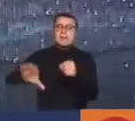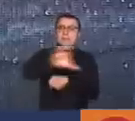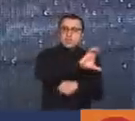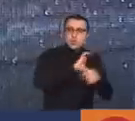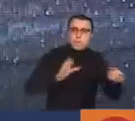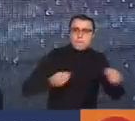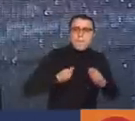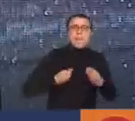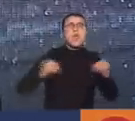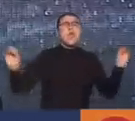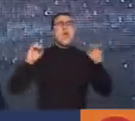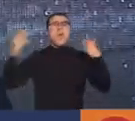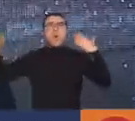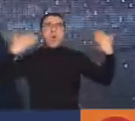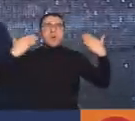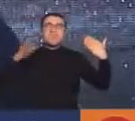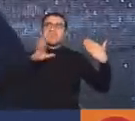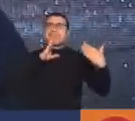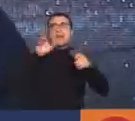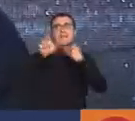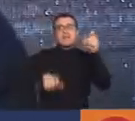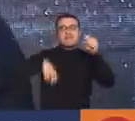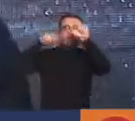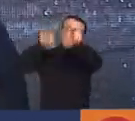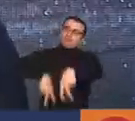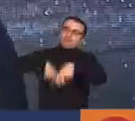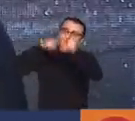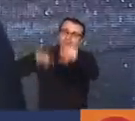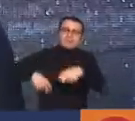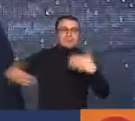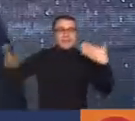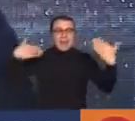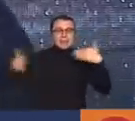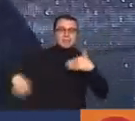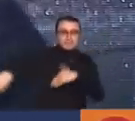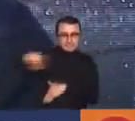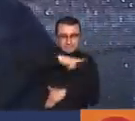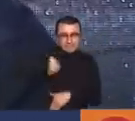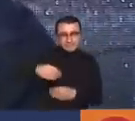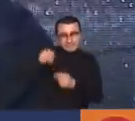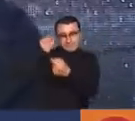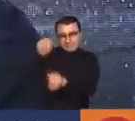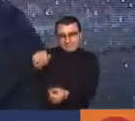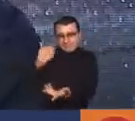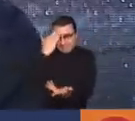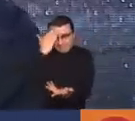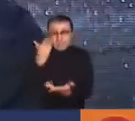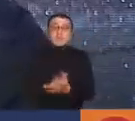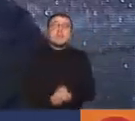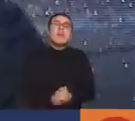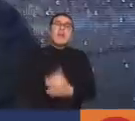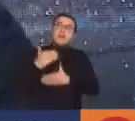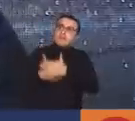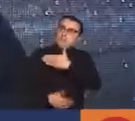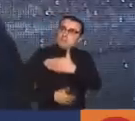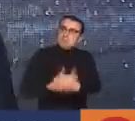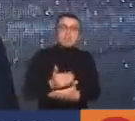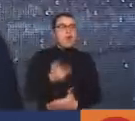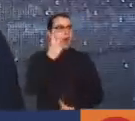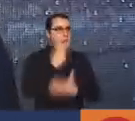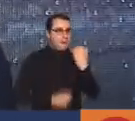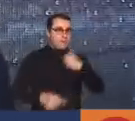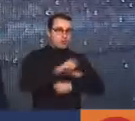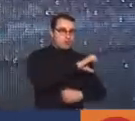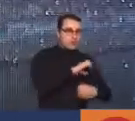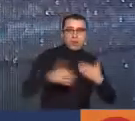campo pues son los campesinos, la familia campesina, pues entonces estaremos construyendo las condiciones